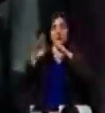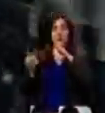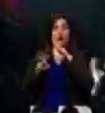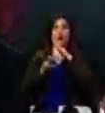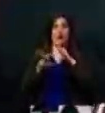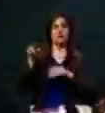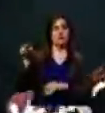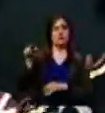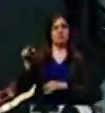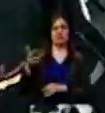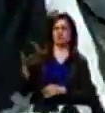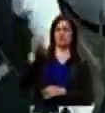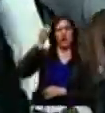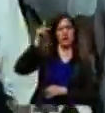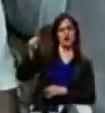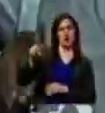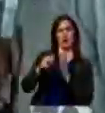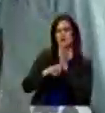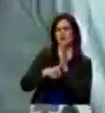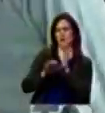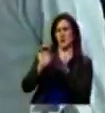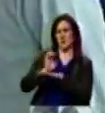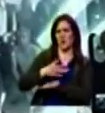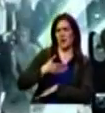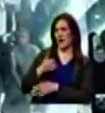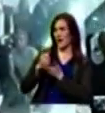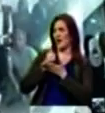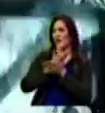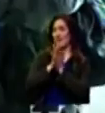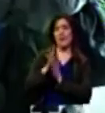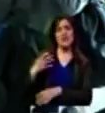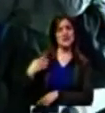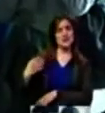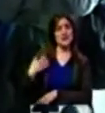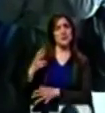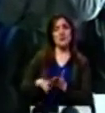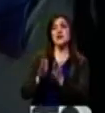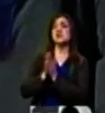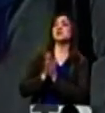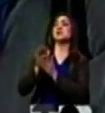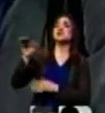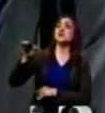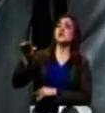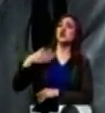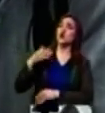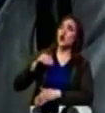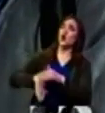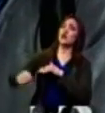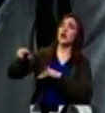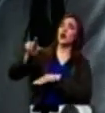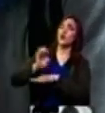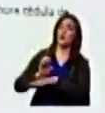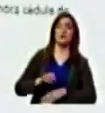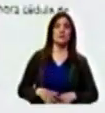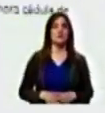que Manuela Pic reaccione a través de redes sociales en reclamo a su reiterado pedido de visa para regresar al país.